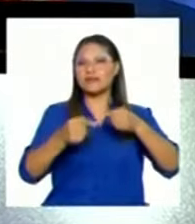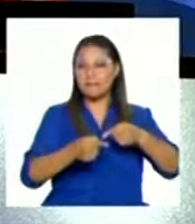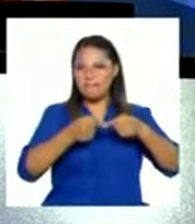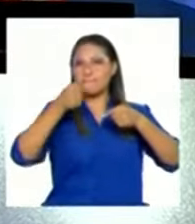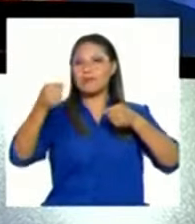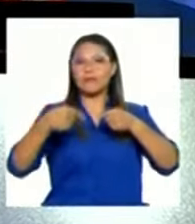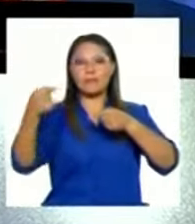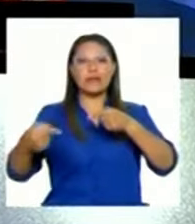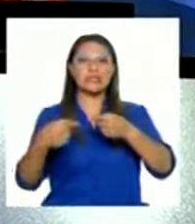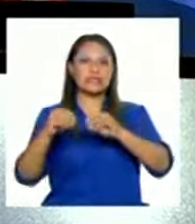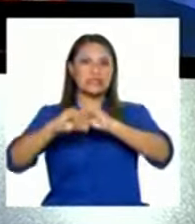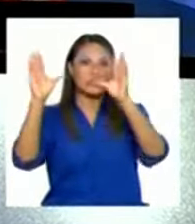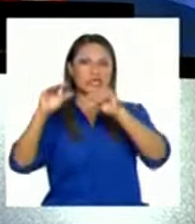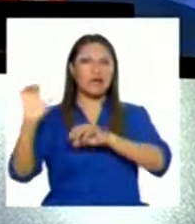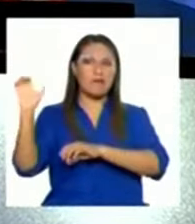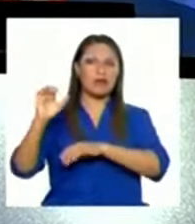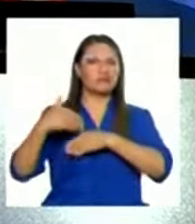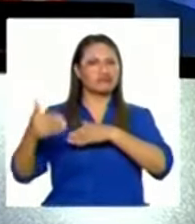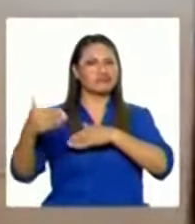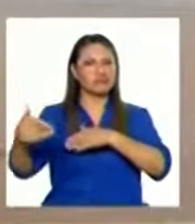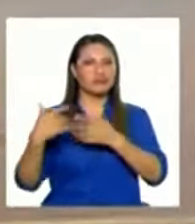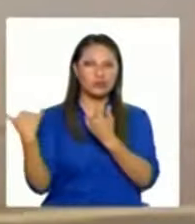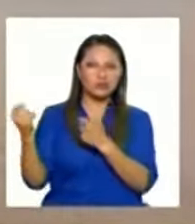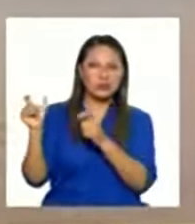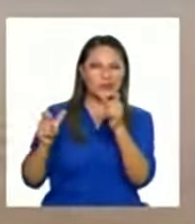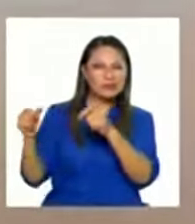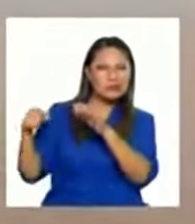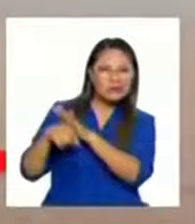para combatir la delincuencia. Veamos.